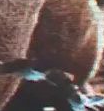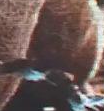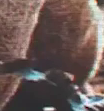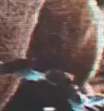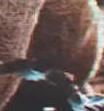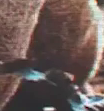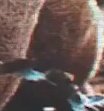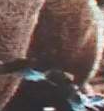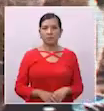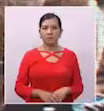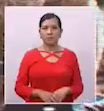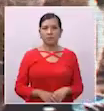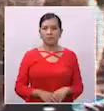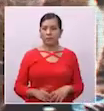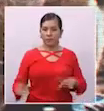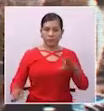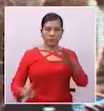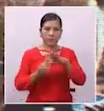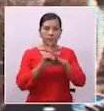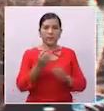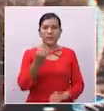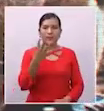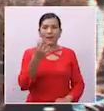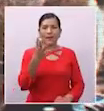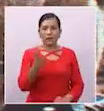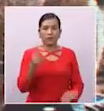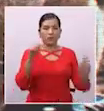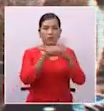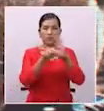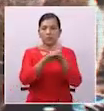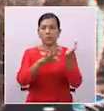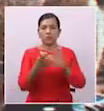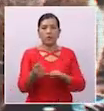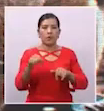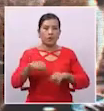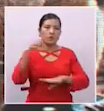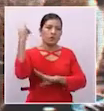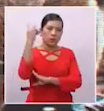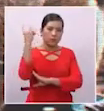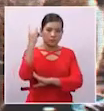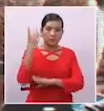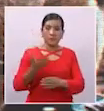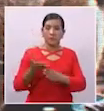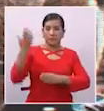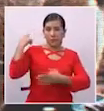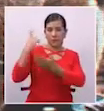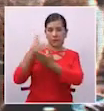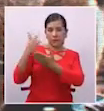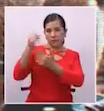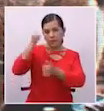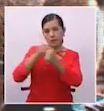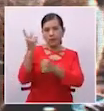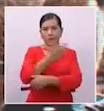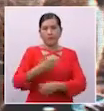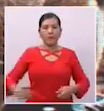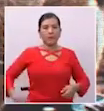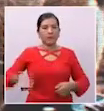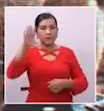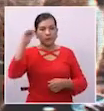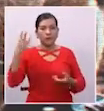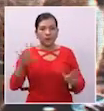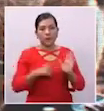Se registraron 14 feminicidios en nuestro país. Hace semanas atrás, el presidente Luis Arce Catacora presentaba